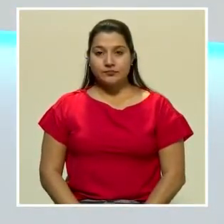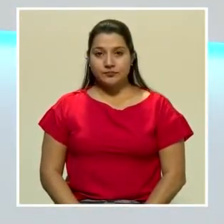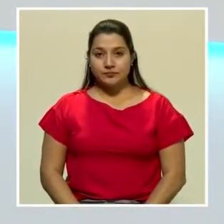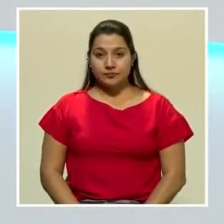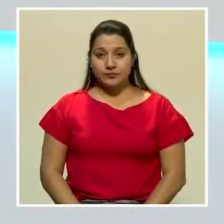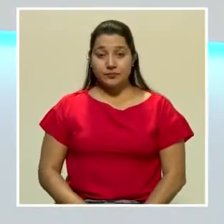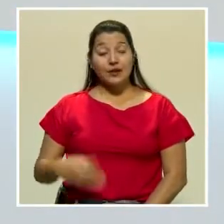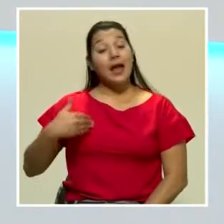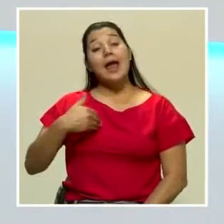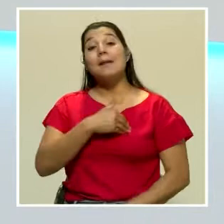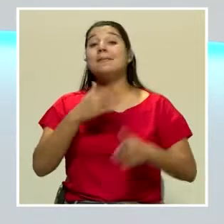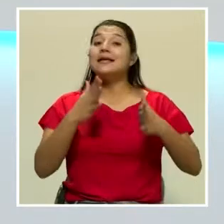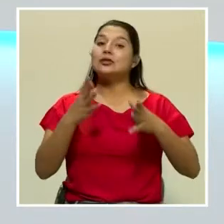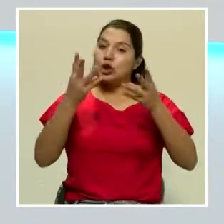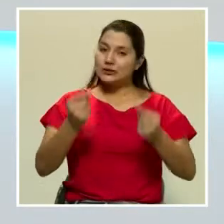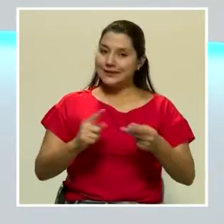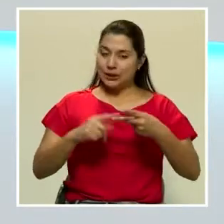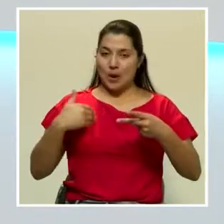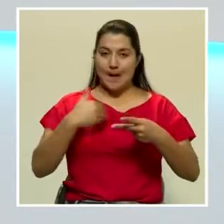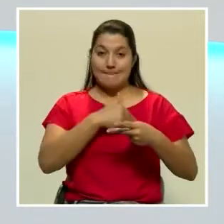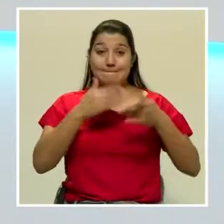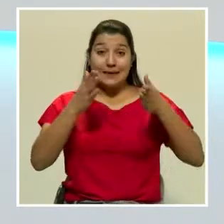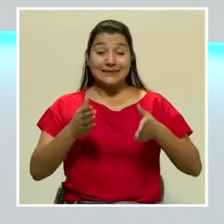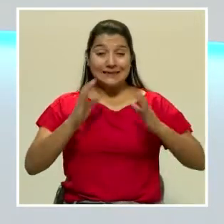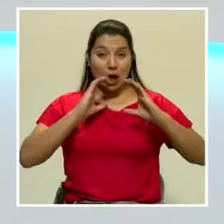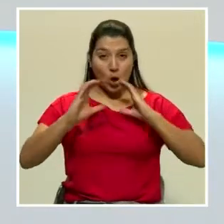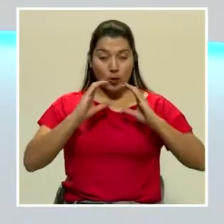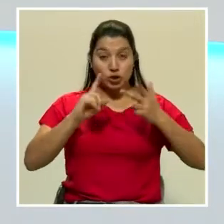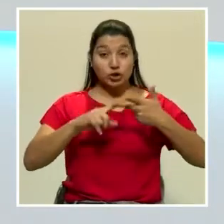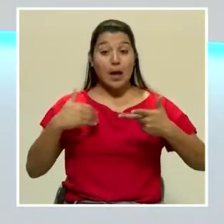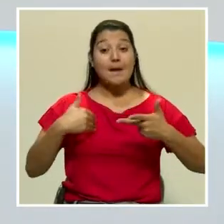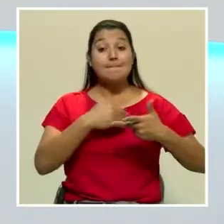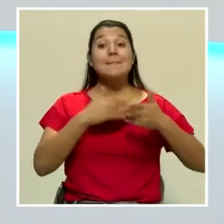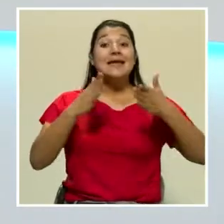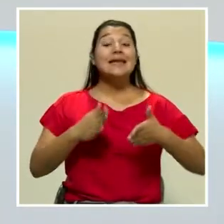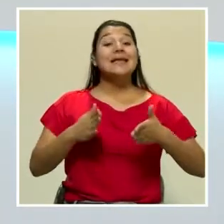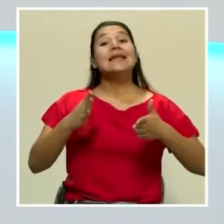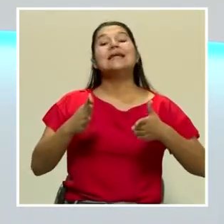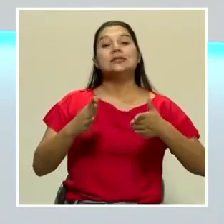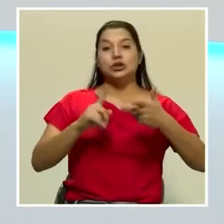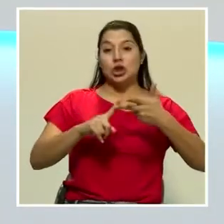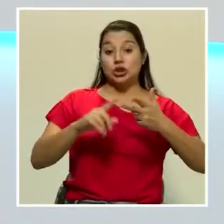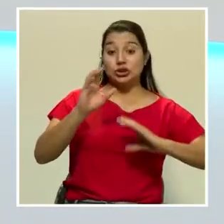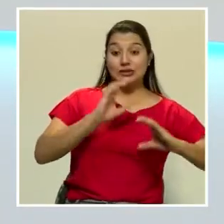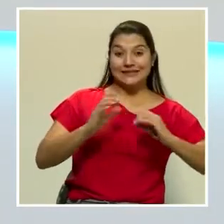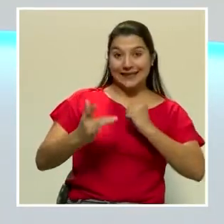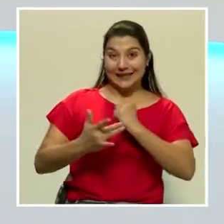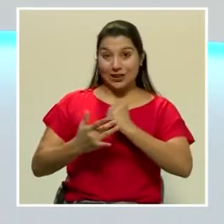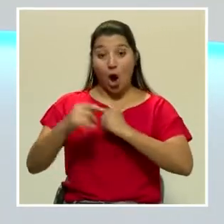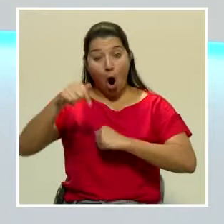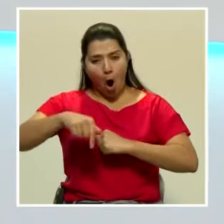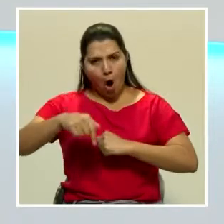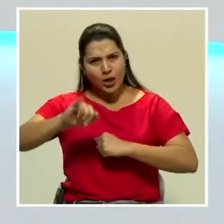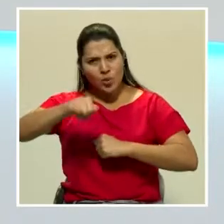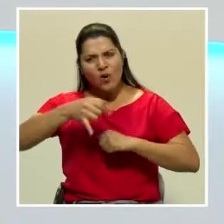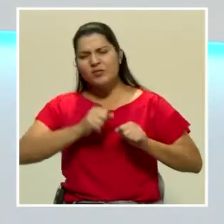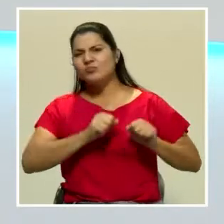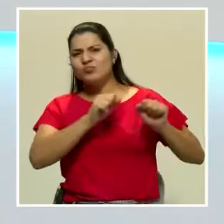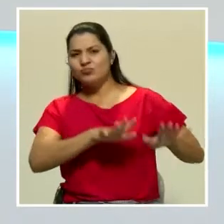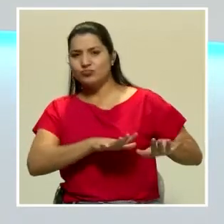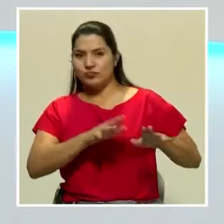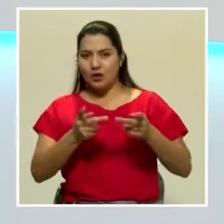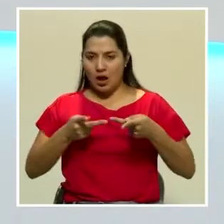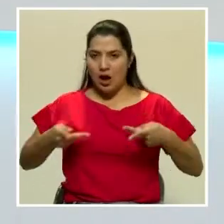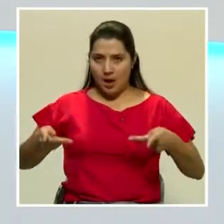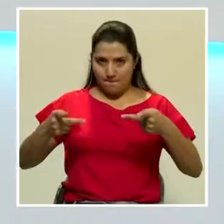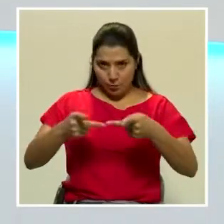El ministro de Hacienda, la ministra de Comunicación y el ministro de Ciencia y Tecnología renunciaron este jueves a sus cargos, mientras